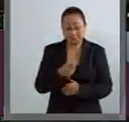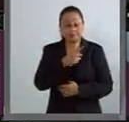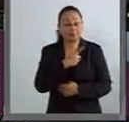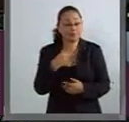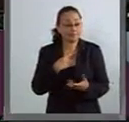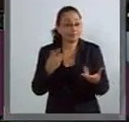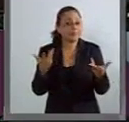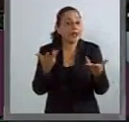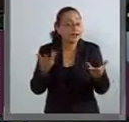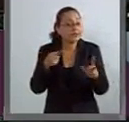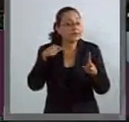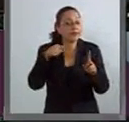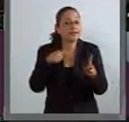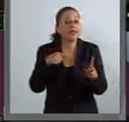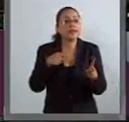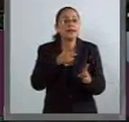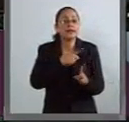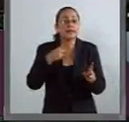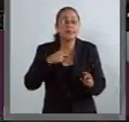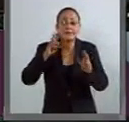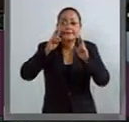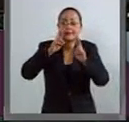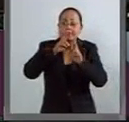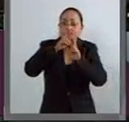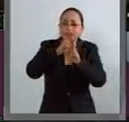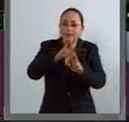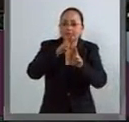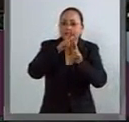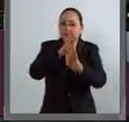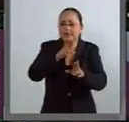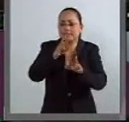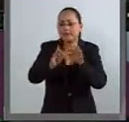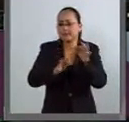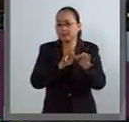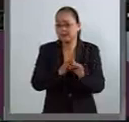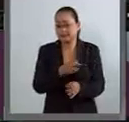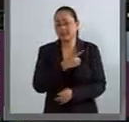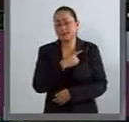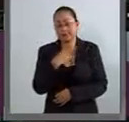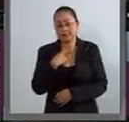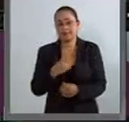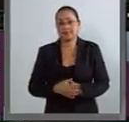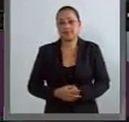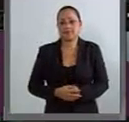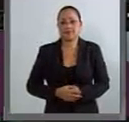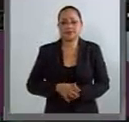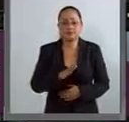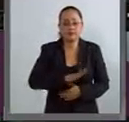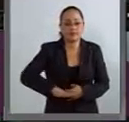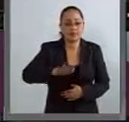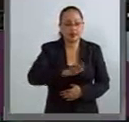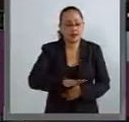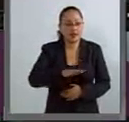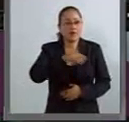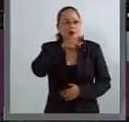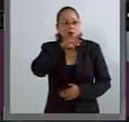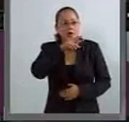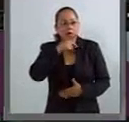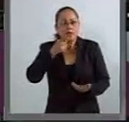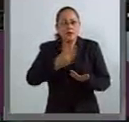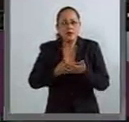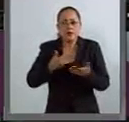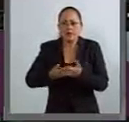actuar en consecuencia, responder a ellas. Hay una gran preocupación por el estado en el que nos